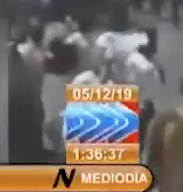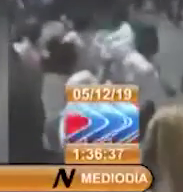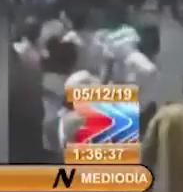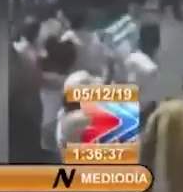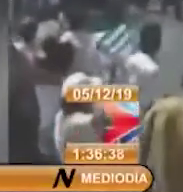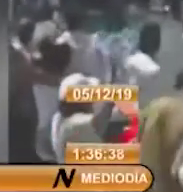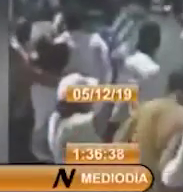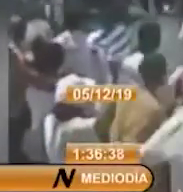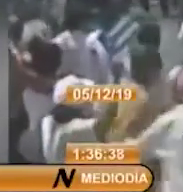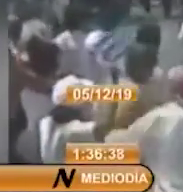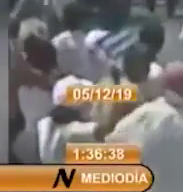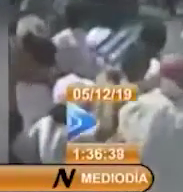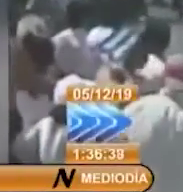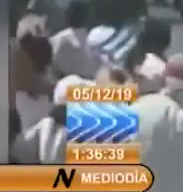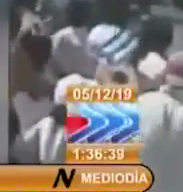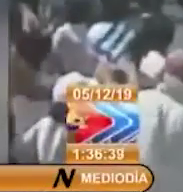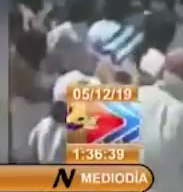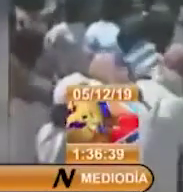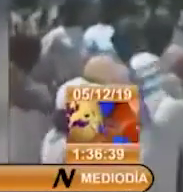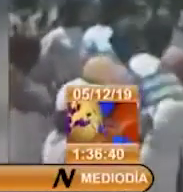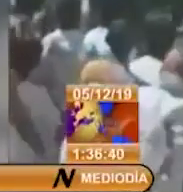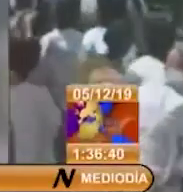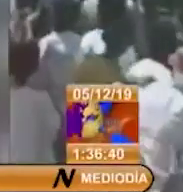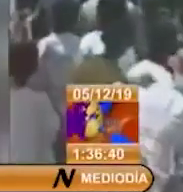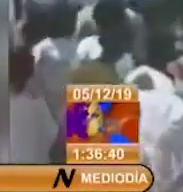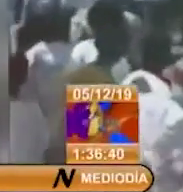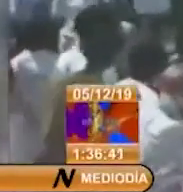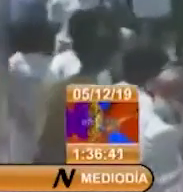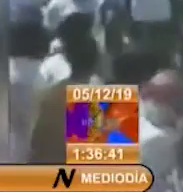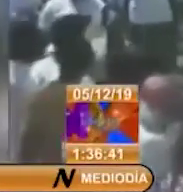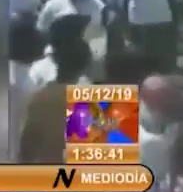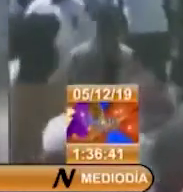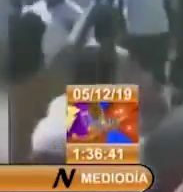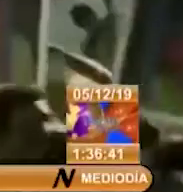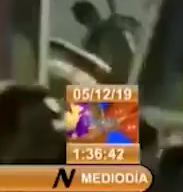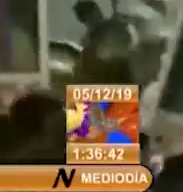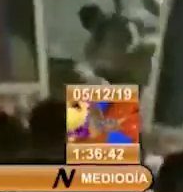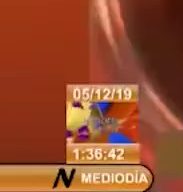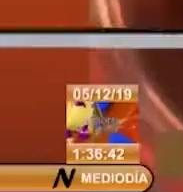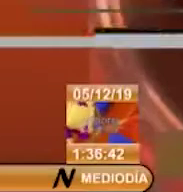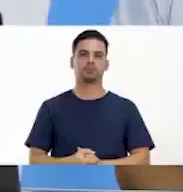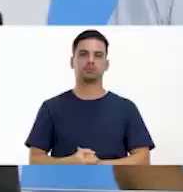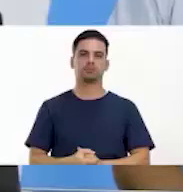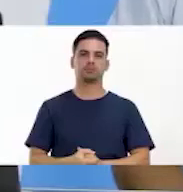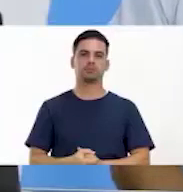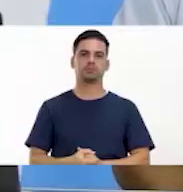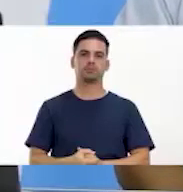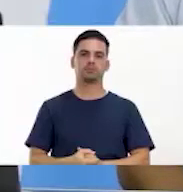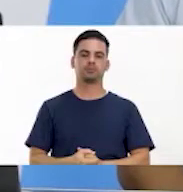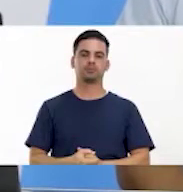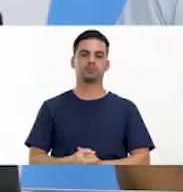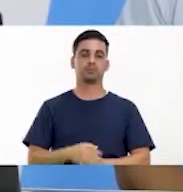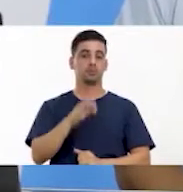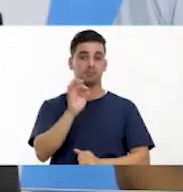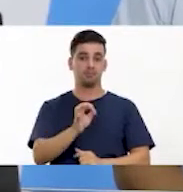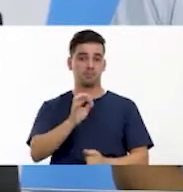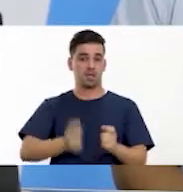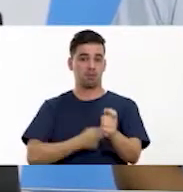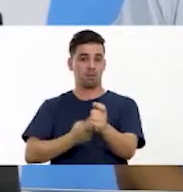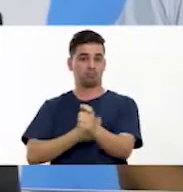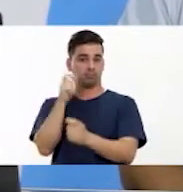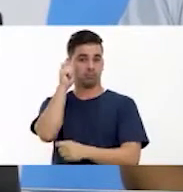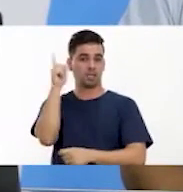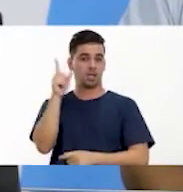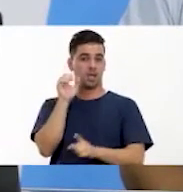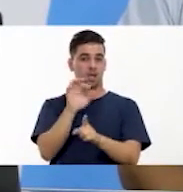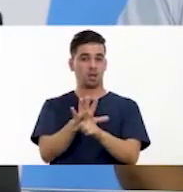las ideas se han convertido en el principal instrumento de lucha en este momento. La batalla de ideas se inició con